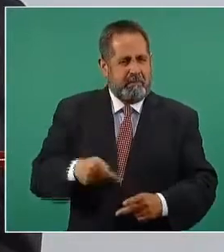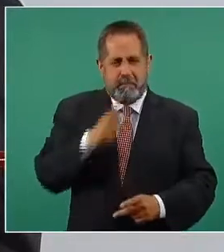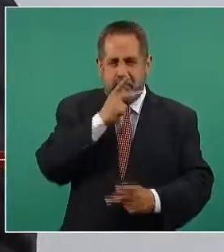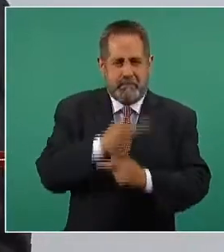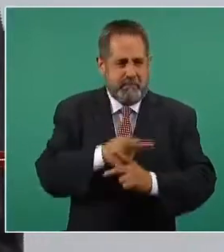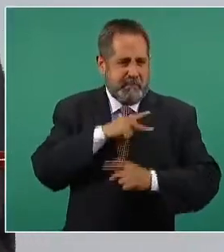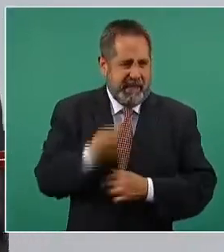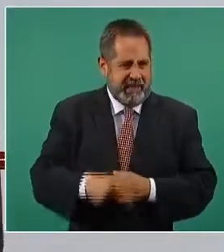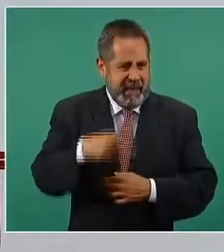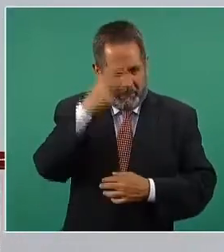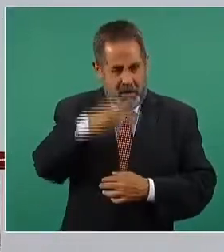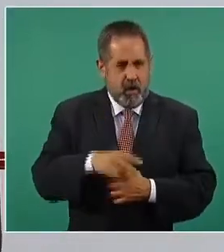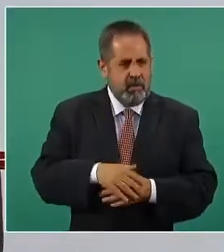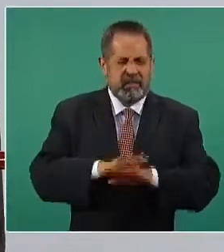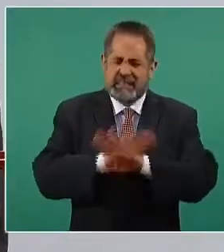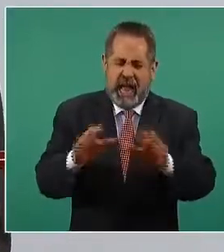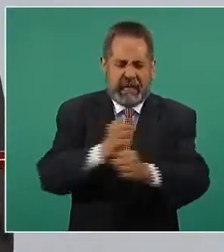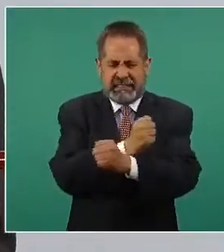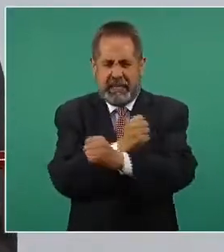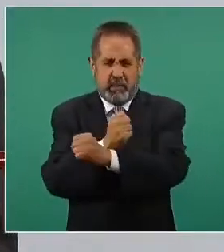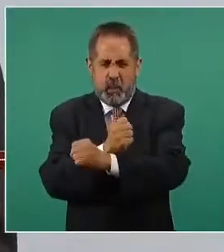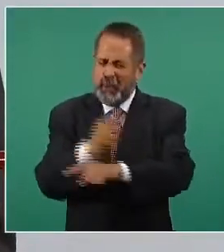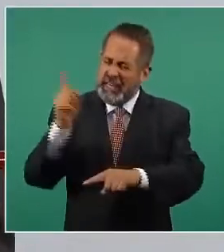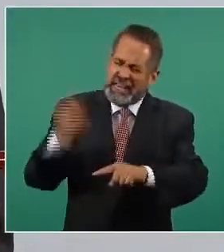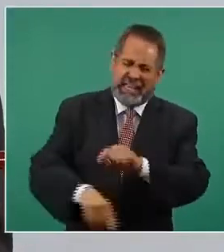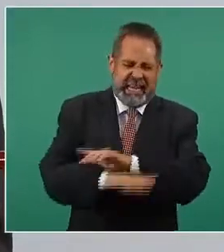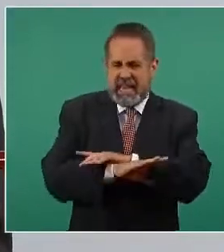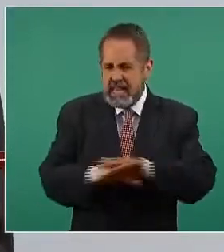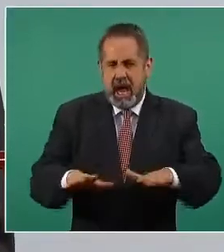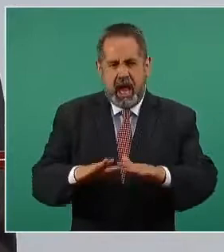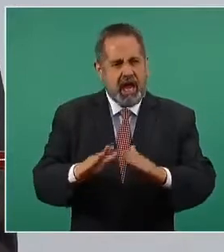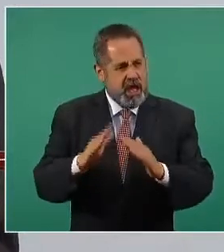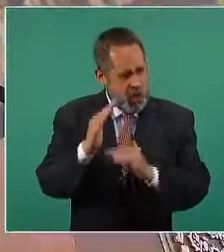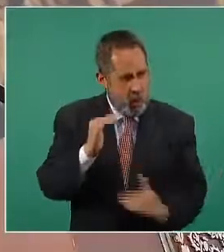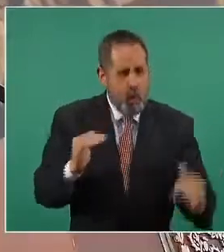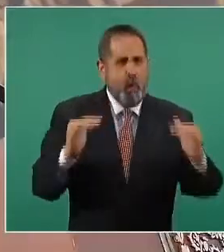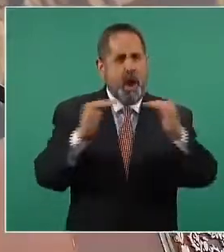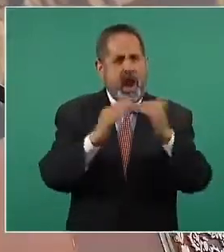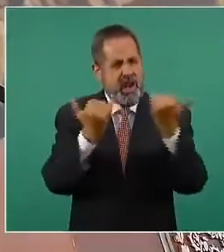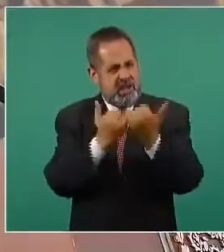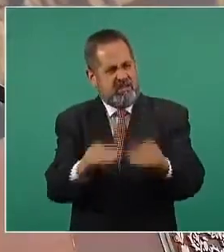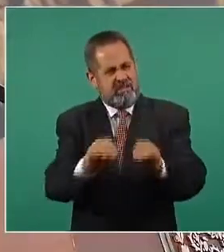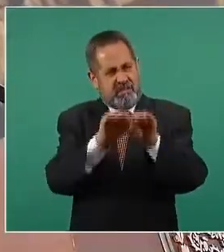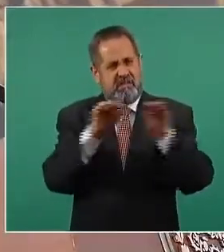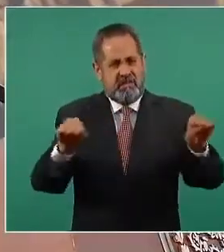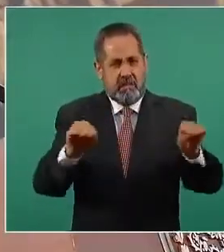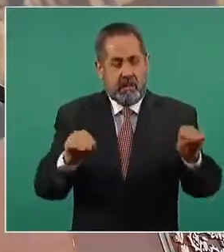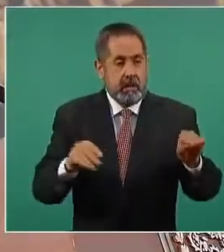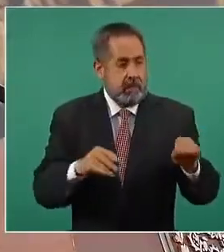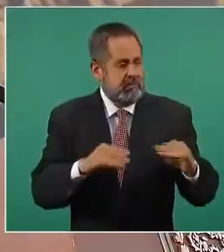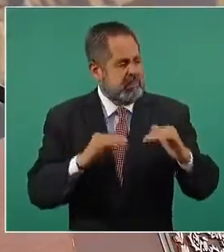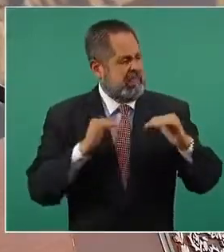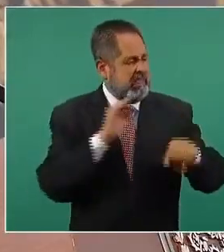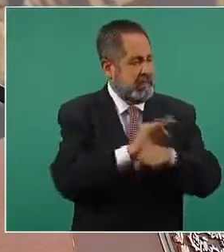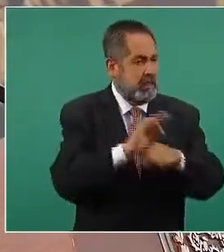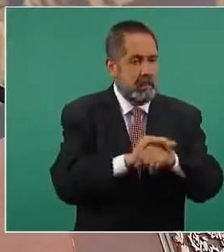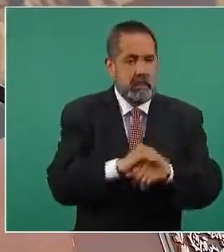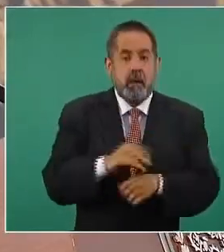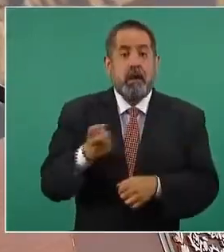de la esclavitud, lucharon por la igualdad y por esa causa fueron acusados